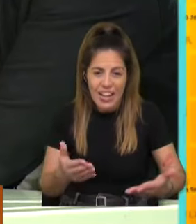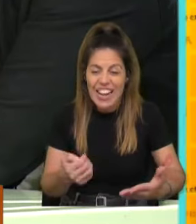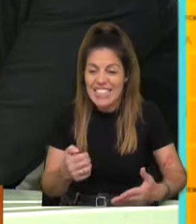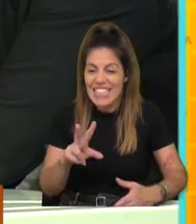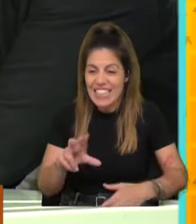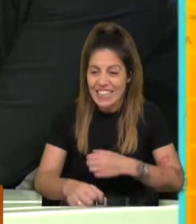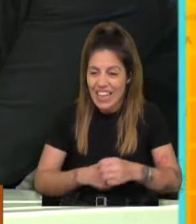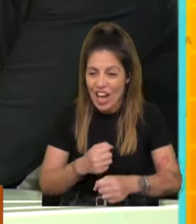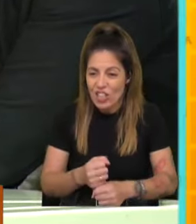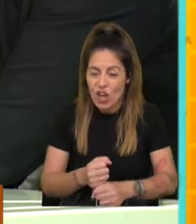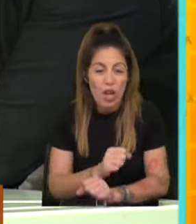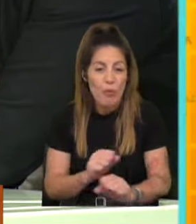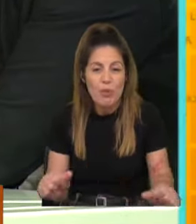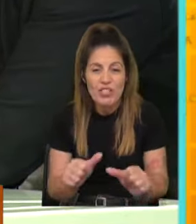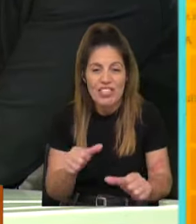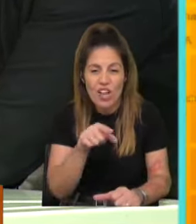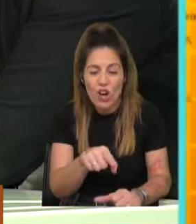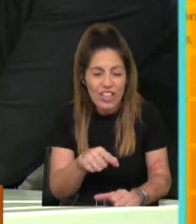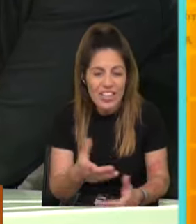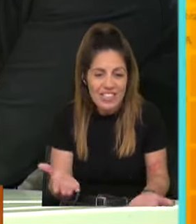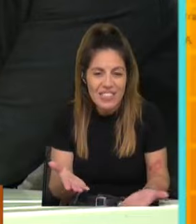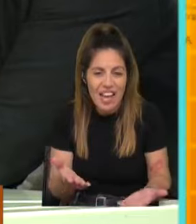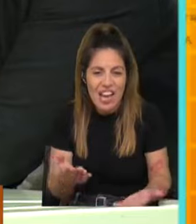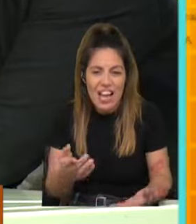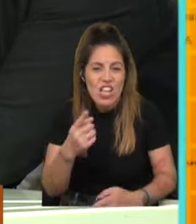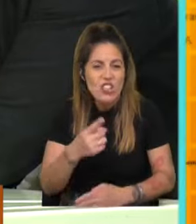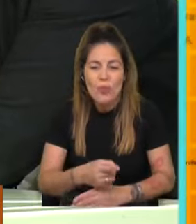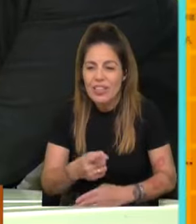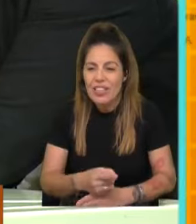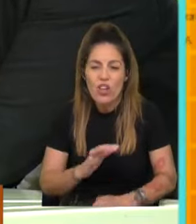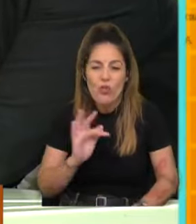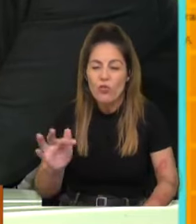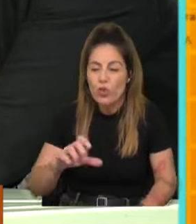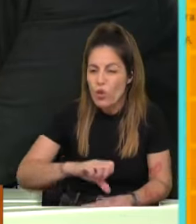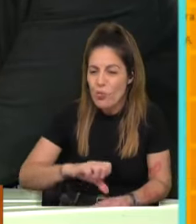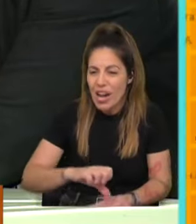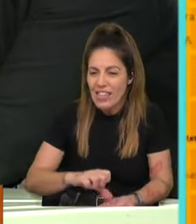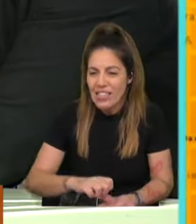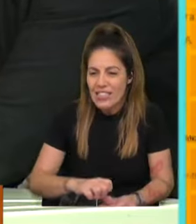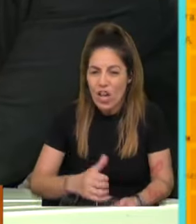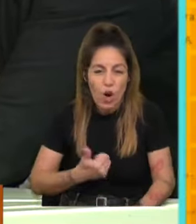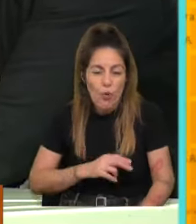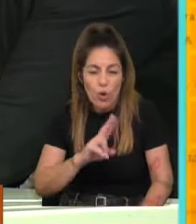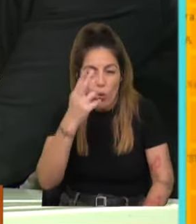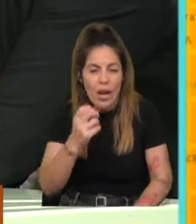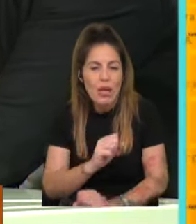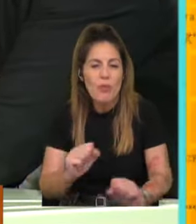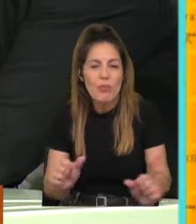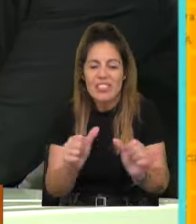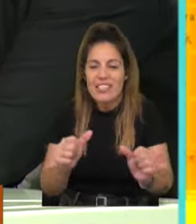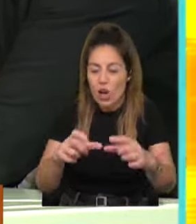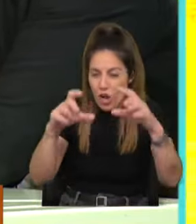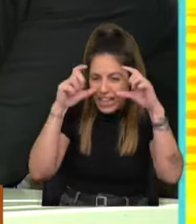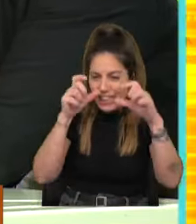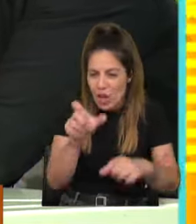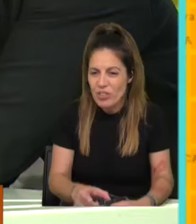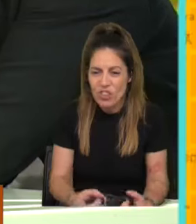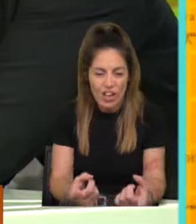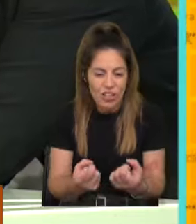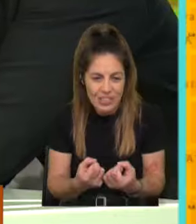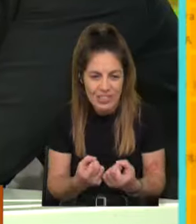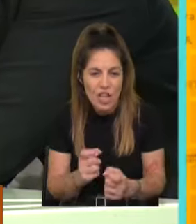años qué podemos hacer con ese con con la soberanía qué podemos hacer con el futuro de un país como el Uruguay qué podemos hacer con los lentes de las personas que los precisan